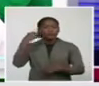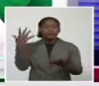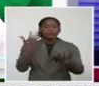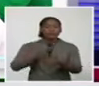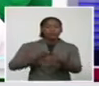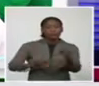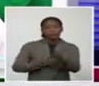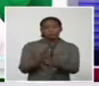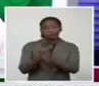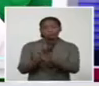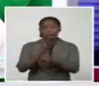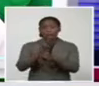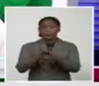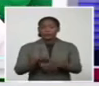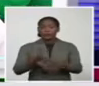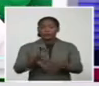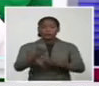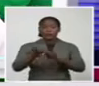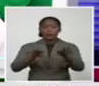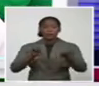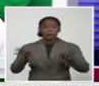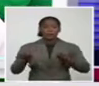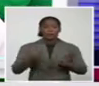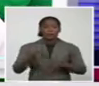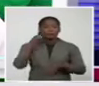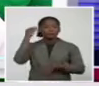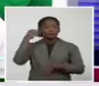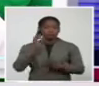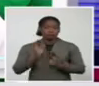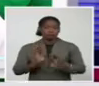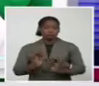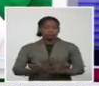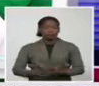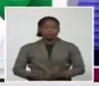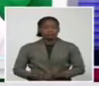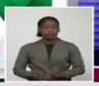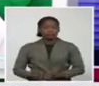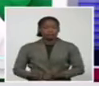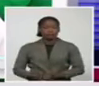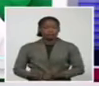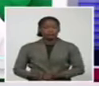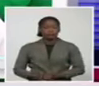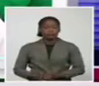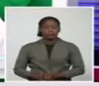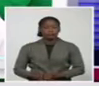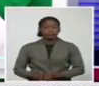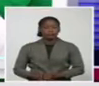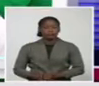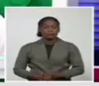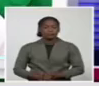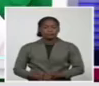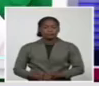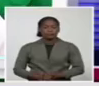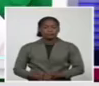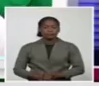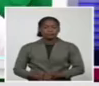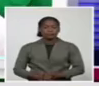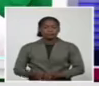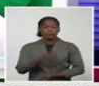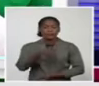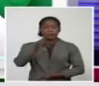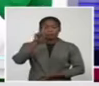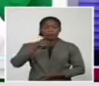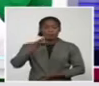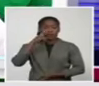detectar los contactos de cada uno de los casos. En el acumulado desde el 1 de noviembre, que también